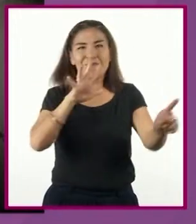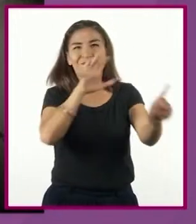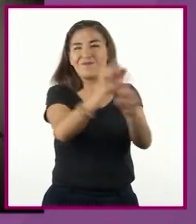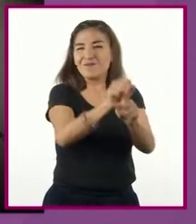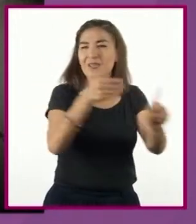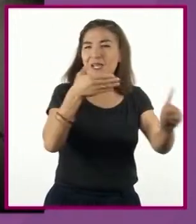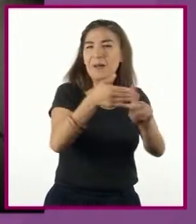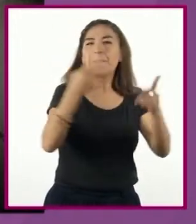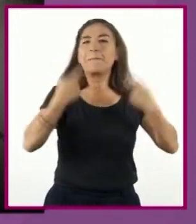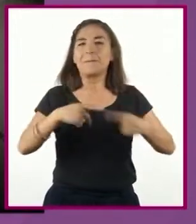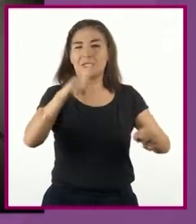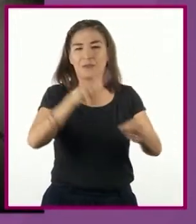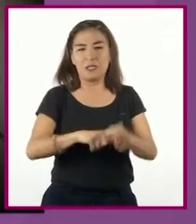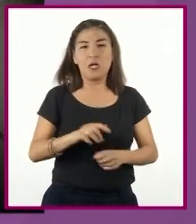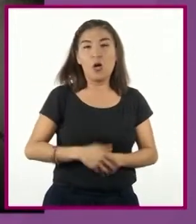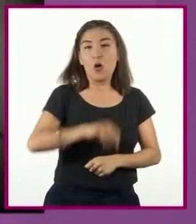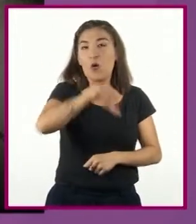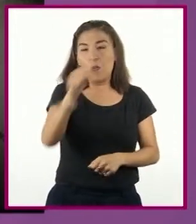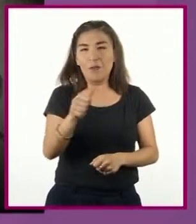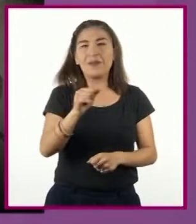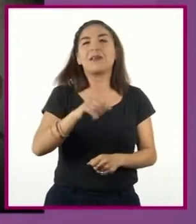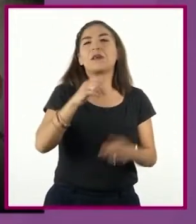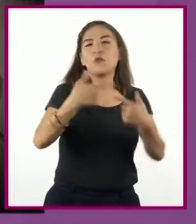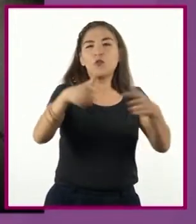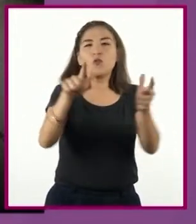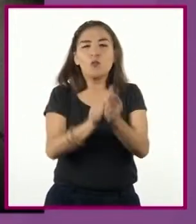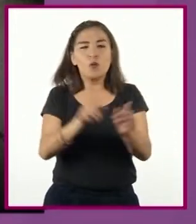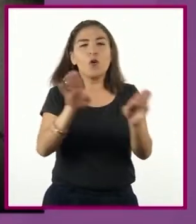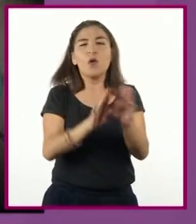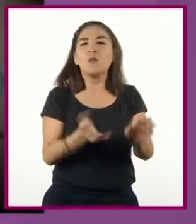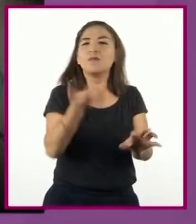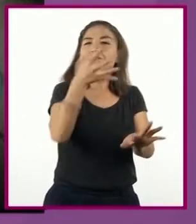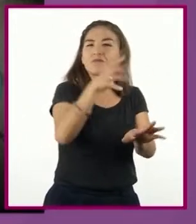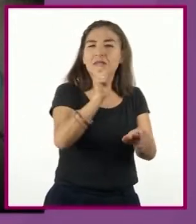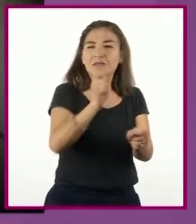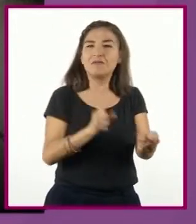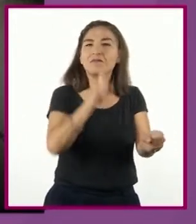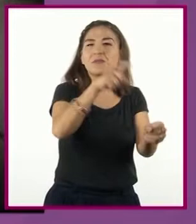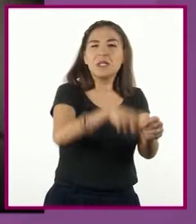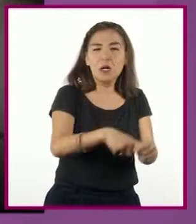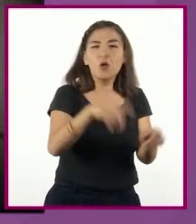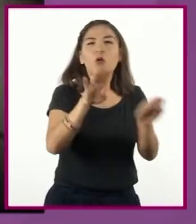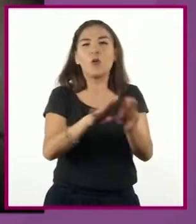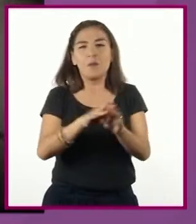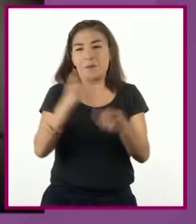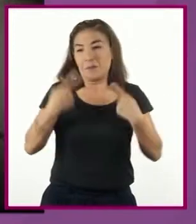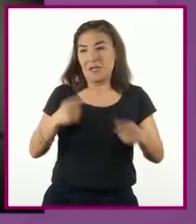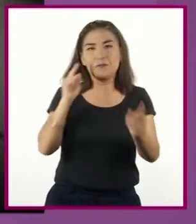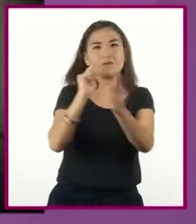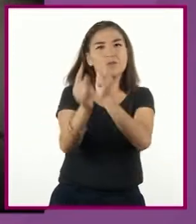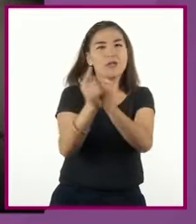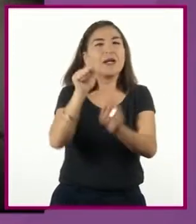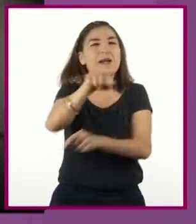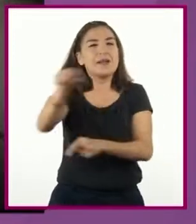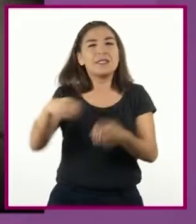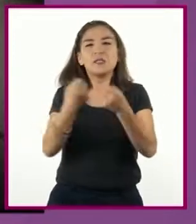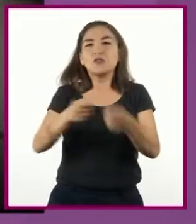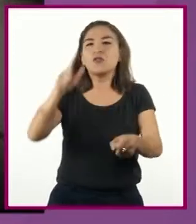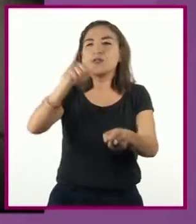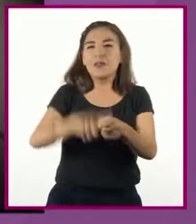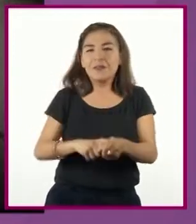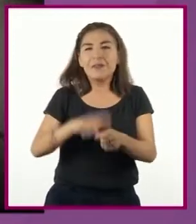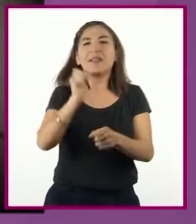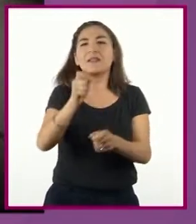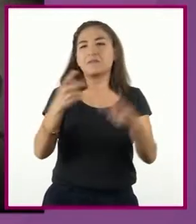personales. Mientras que el vínculo de integración grupal enmarca las relaciones que un individuo establece con la sociedad, es decir, con las personas